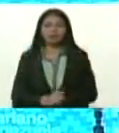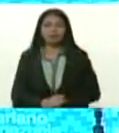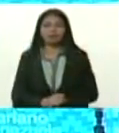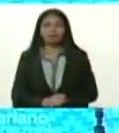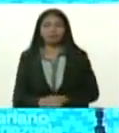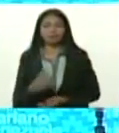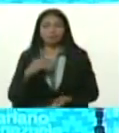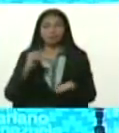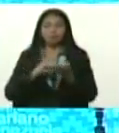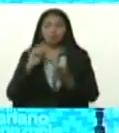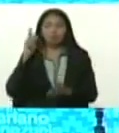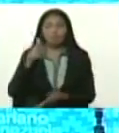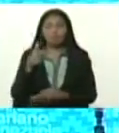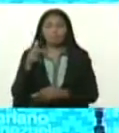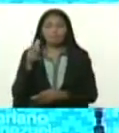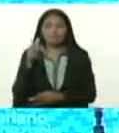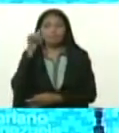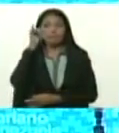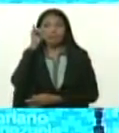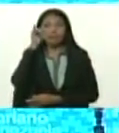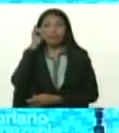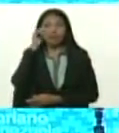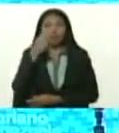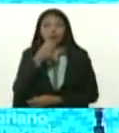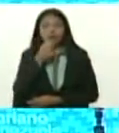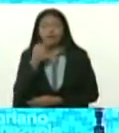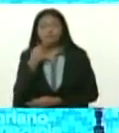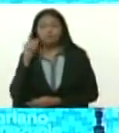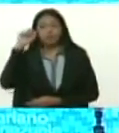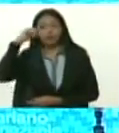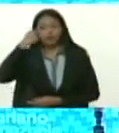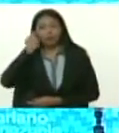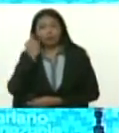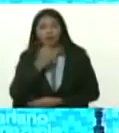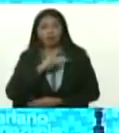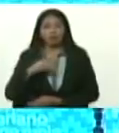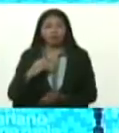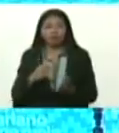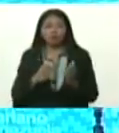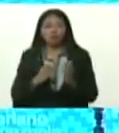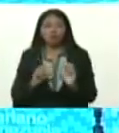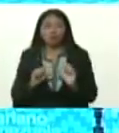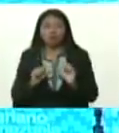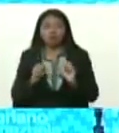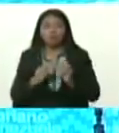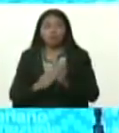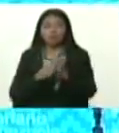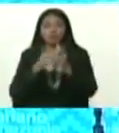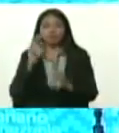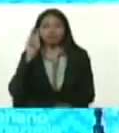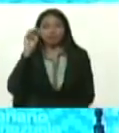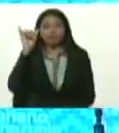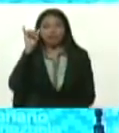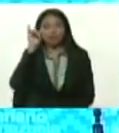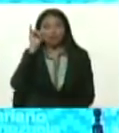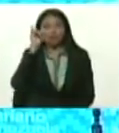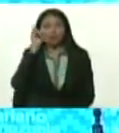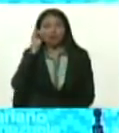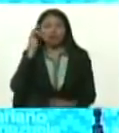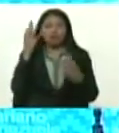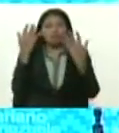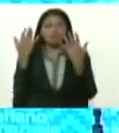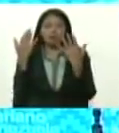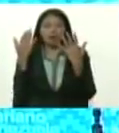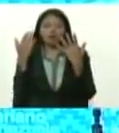Vamos a poner un video bien bonito para recordar a nuestro comandante, el video de las manos, de